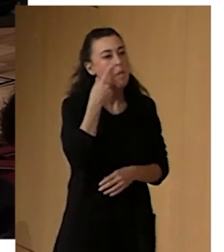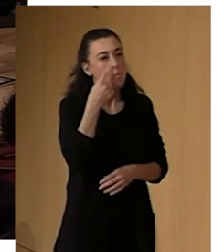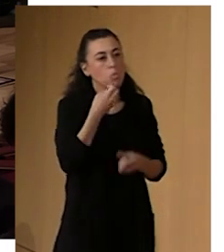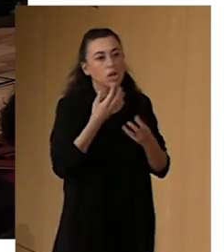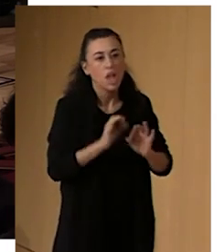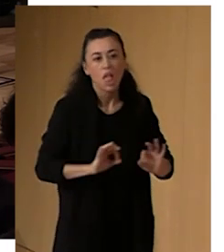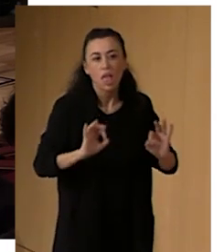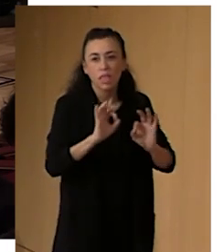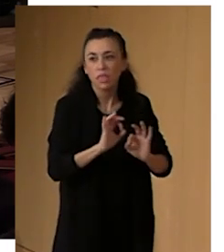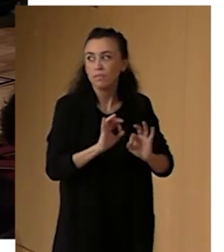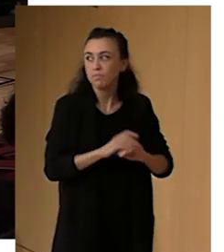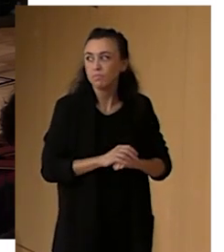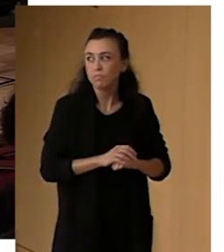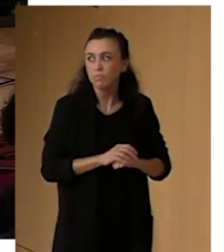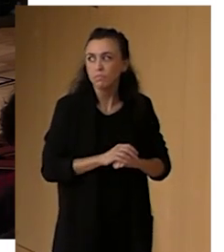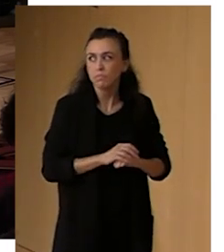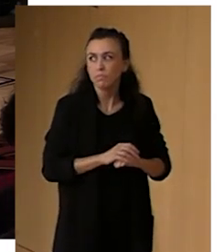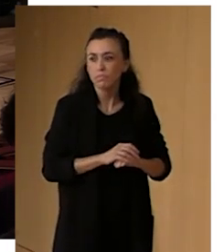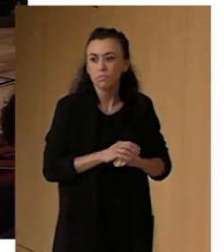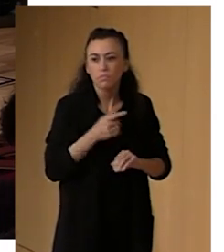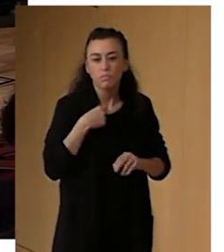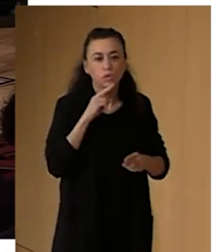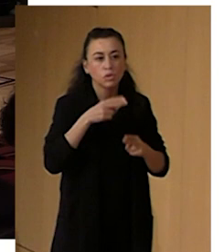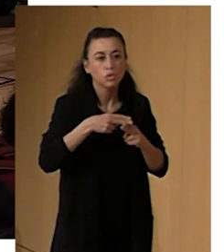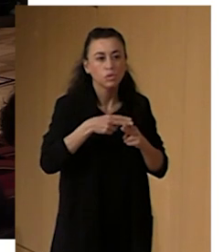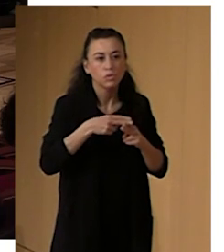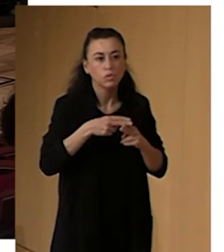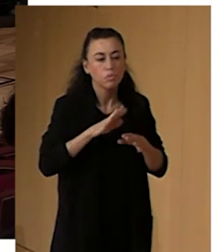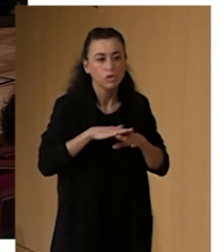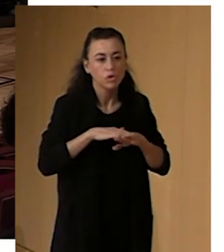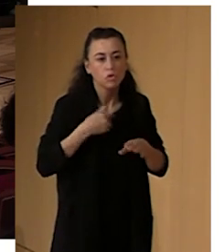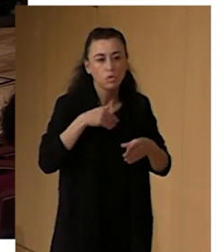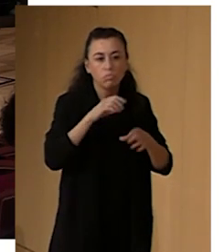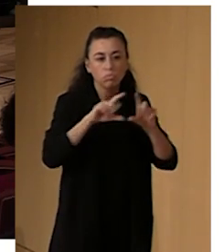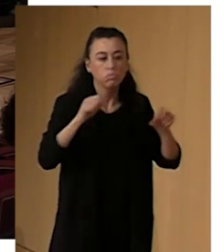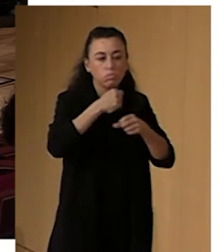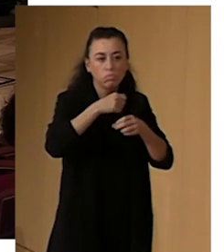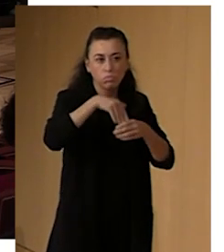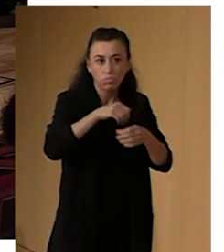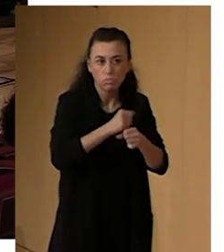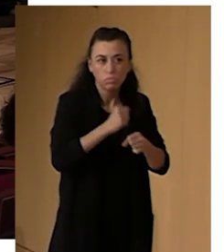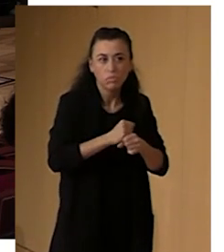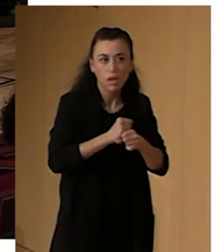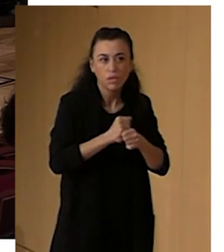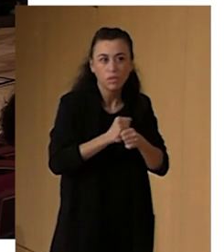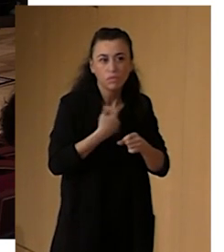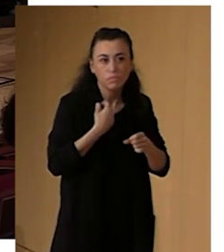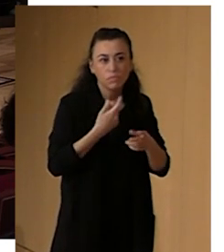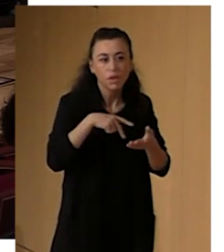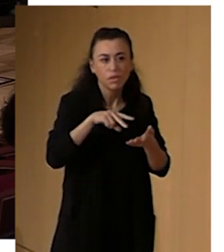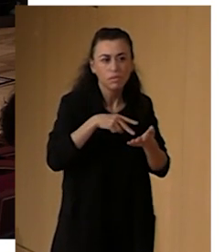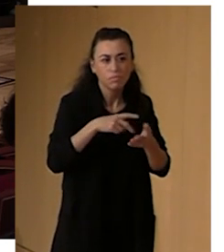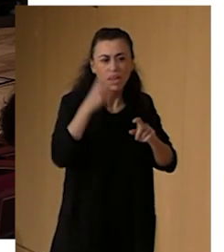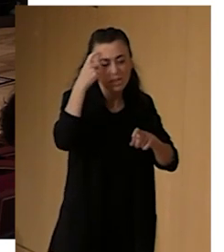Gabriela Martín directora de la fundación psicoval Maite León que es una entidad que se dedica desde 1980 a formar